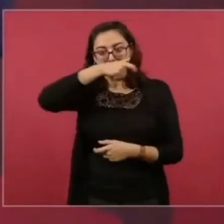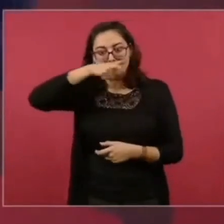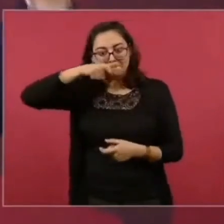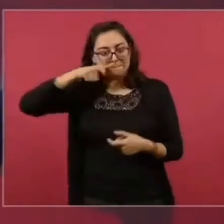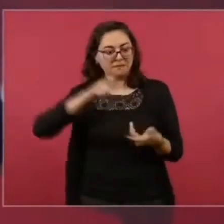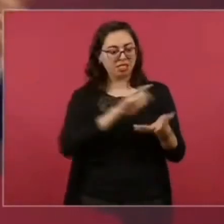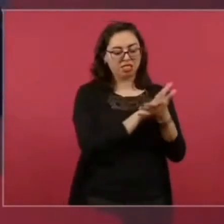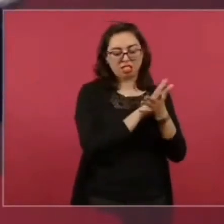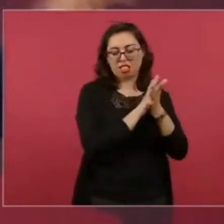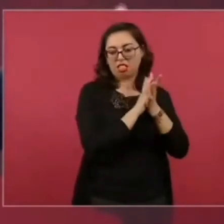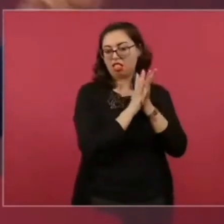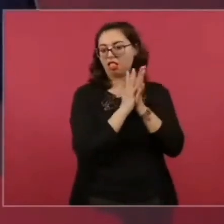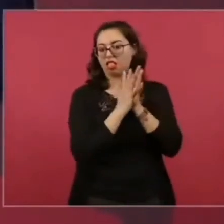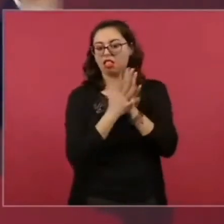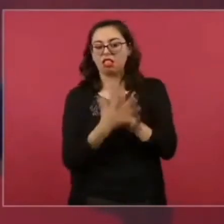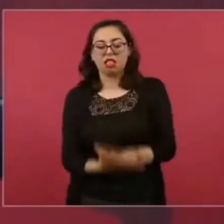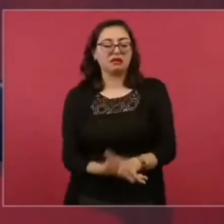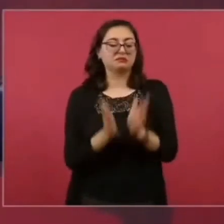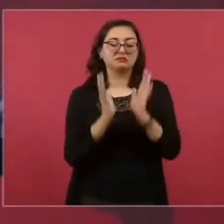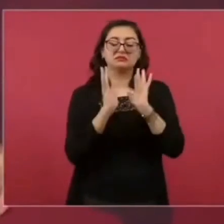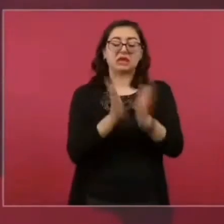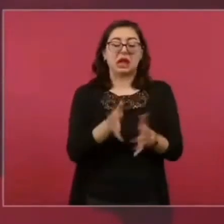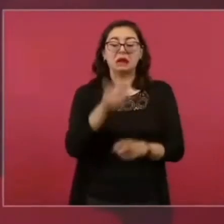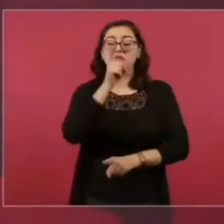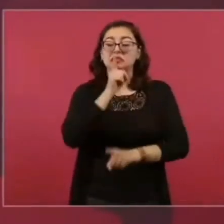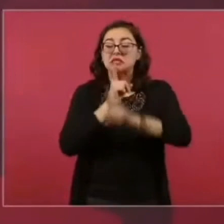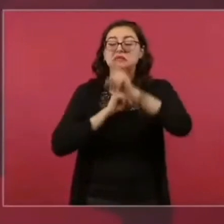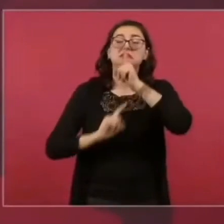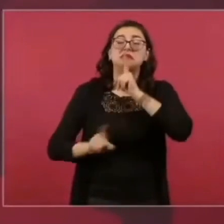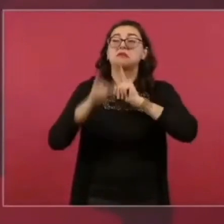pues perdieron la imaginación y el talento.